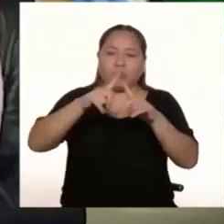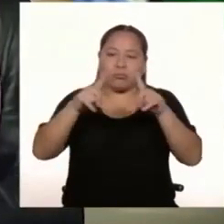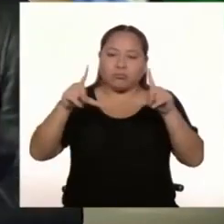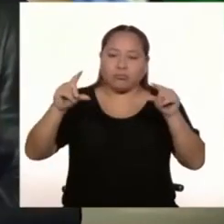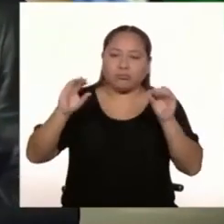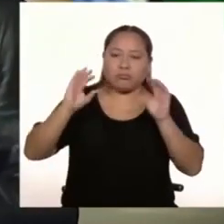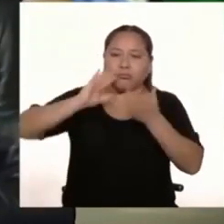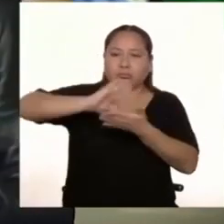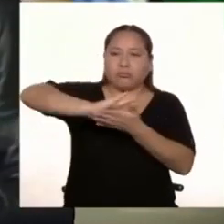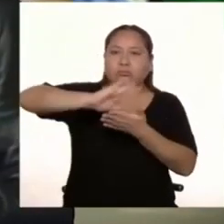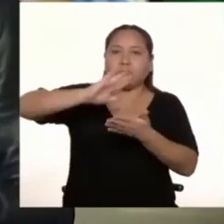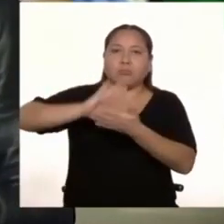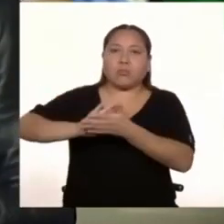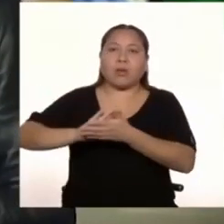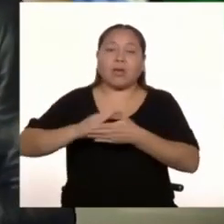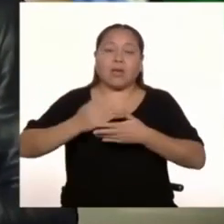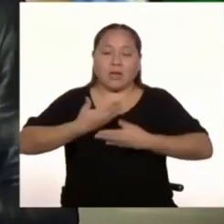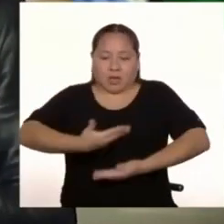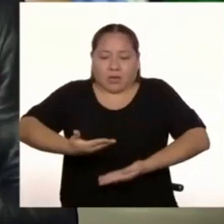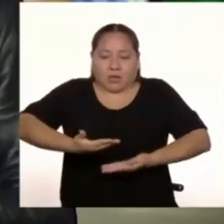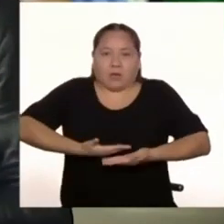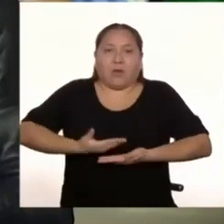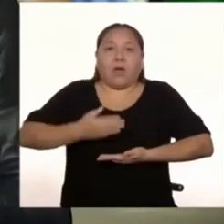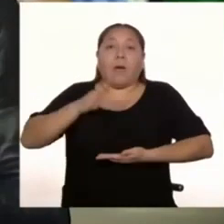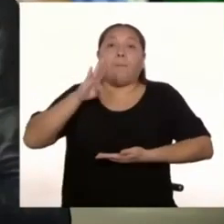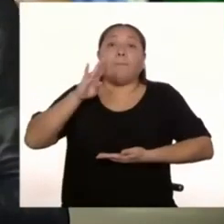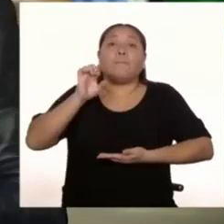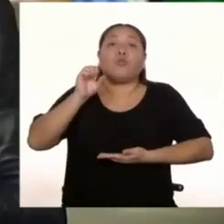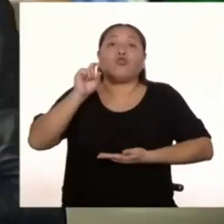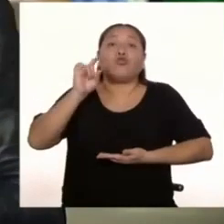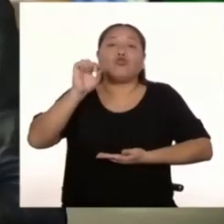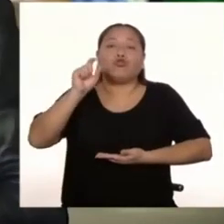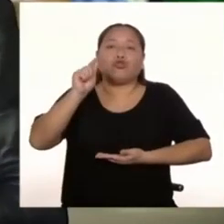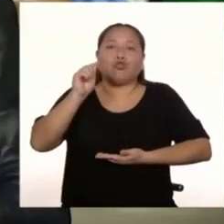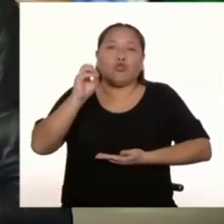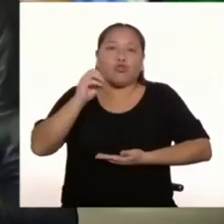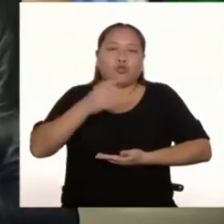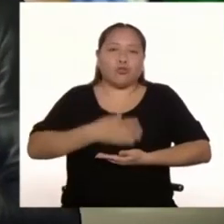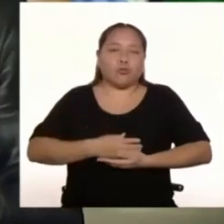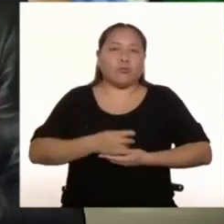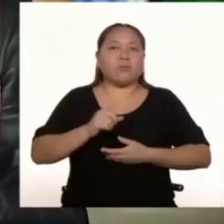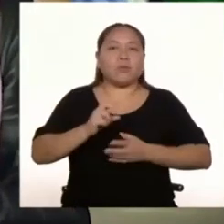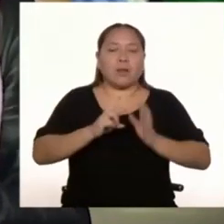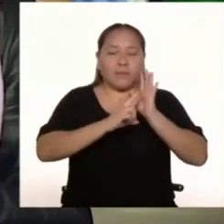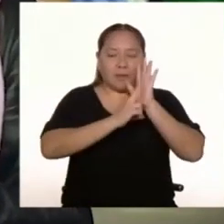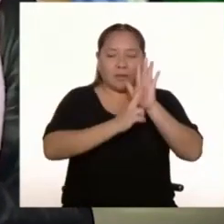y bustos en homenaje a las figuras